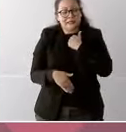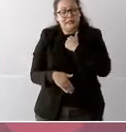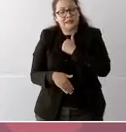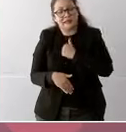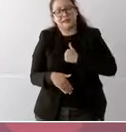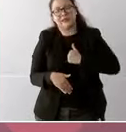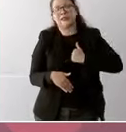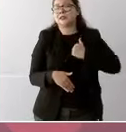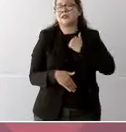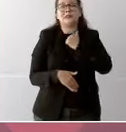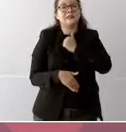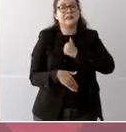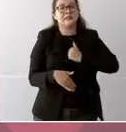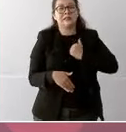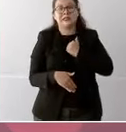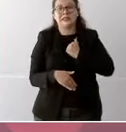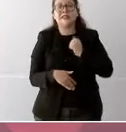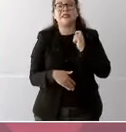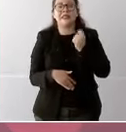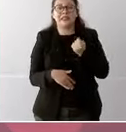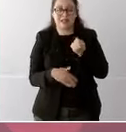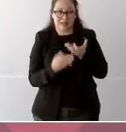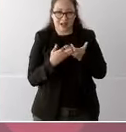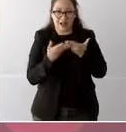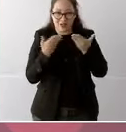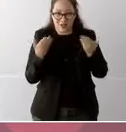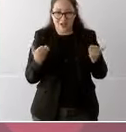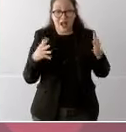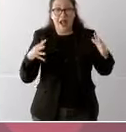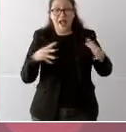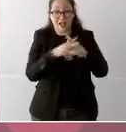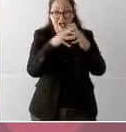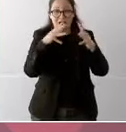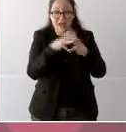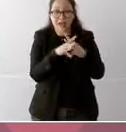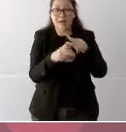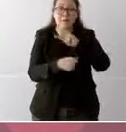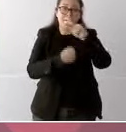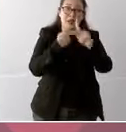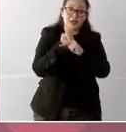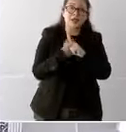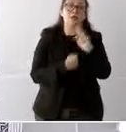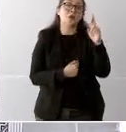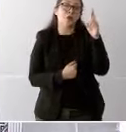lamentable por la guerra en Rusia,